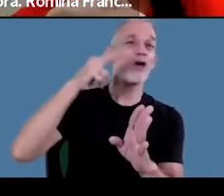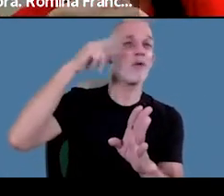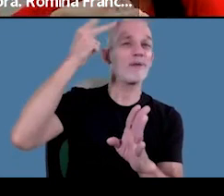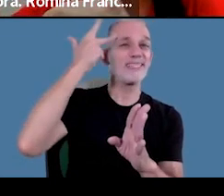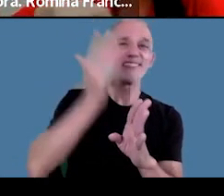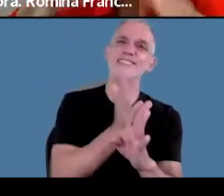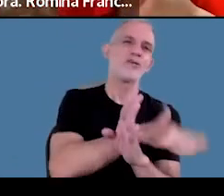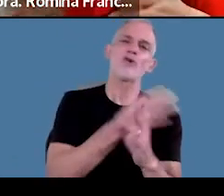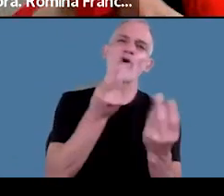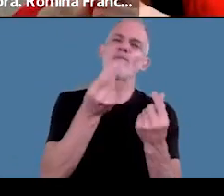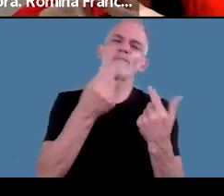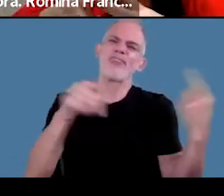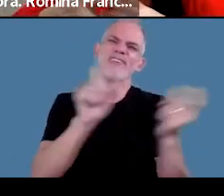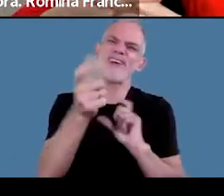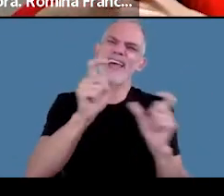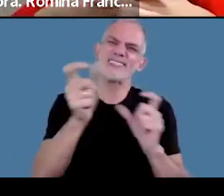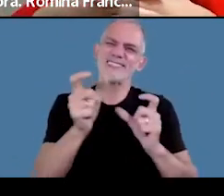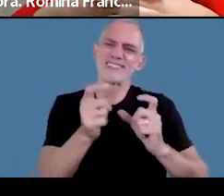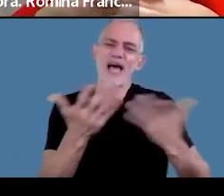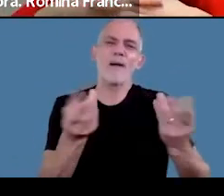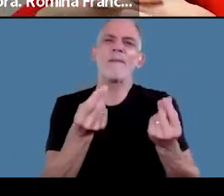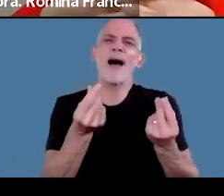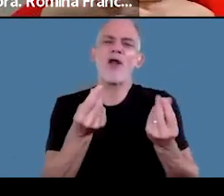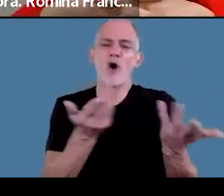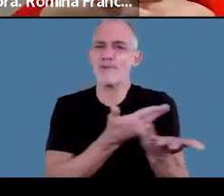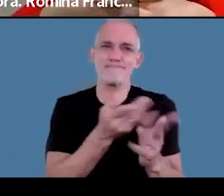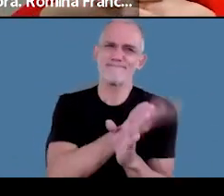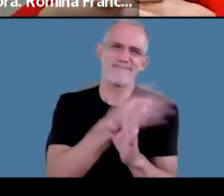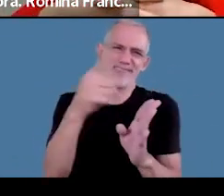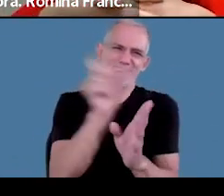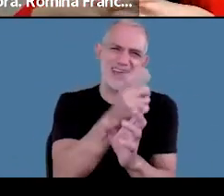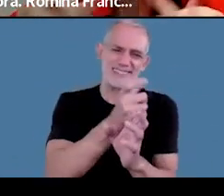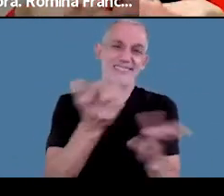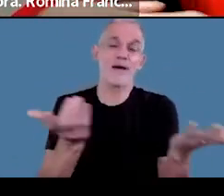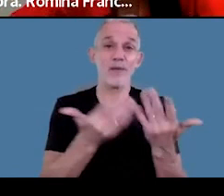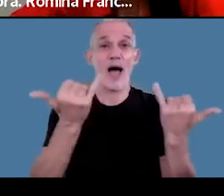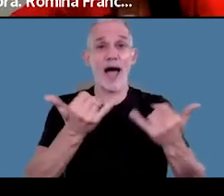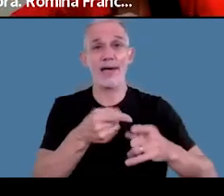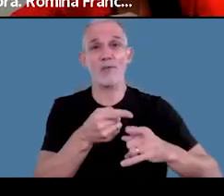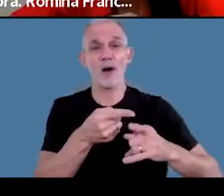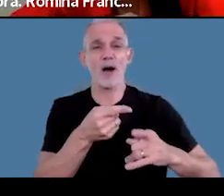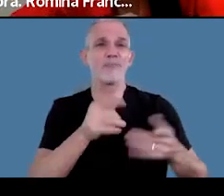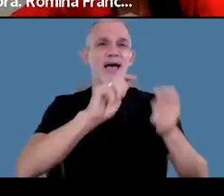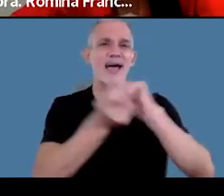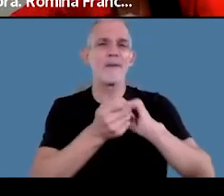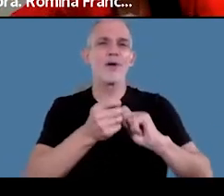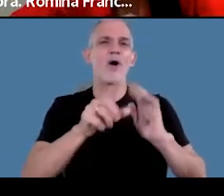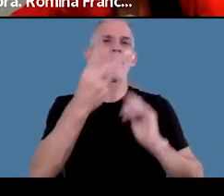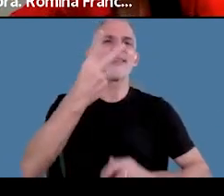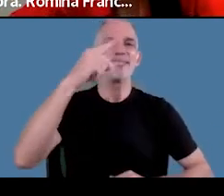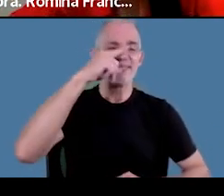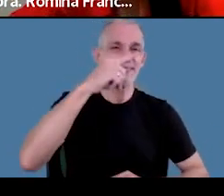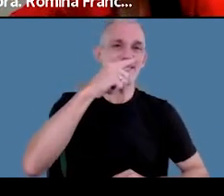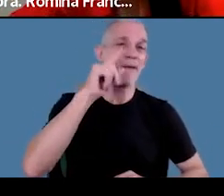diferencia de evaluación, porque, como hablábamos al principio, tenemos la reforma de la